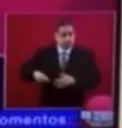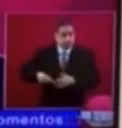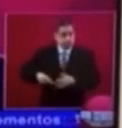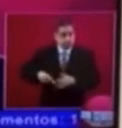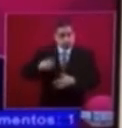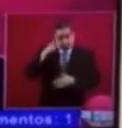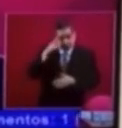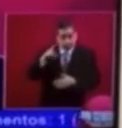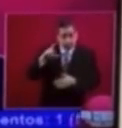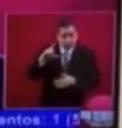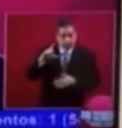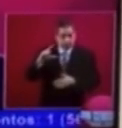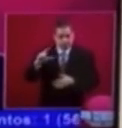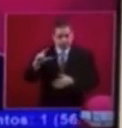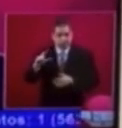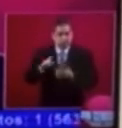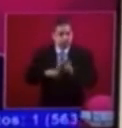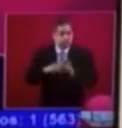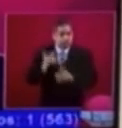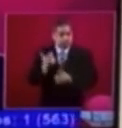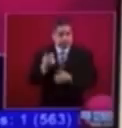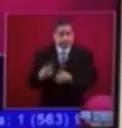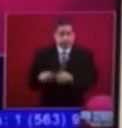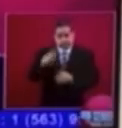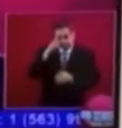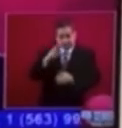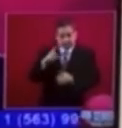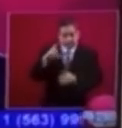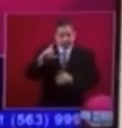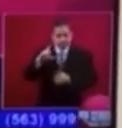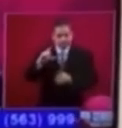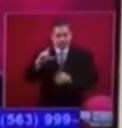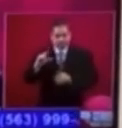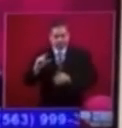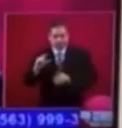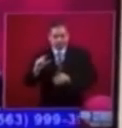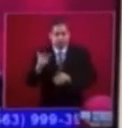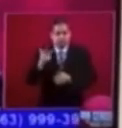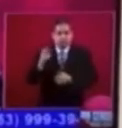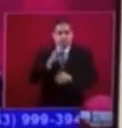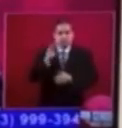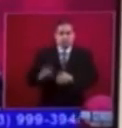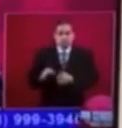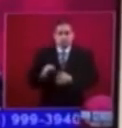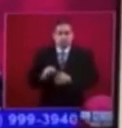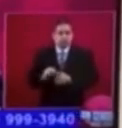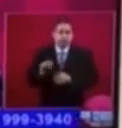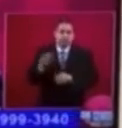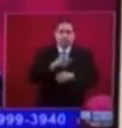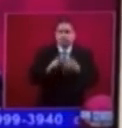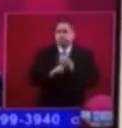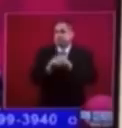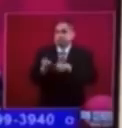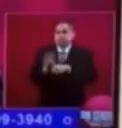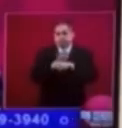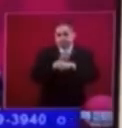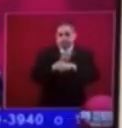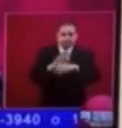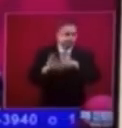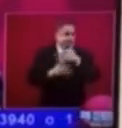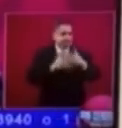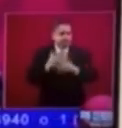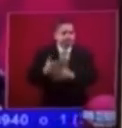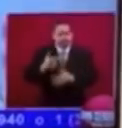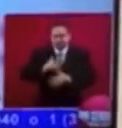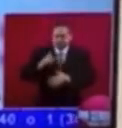Twitter, YouTube. Y otra, el tema de la publicidad oficial, que hoy volvió a ser puesto